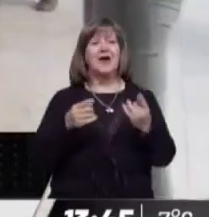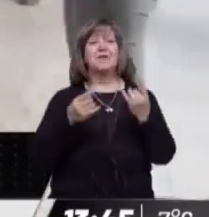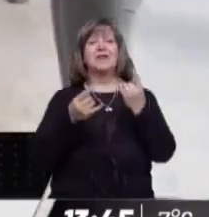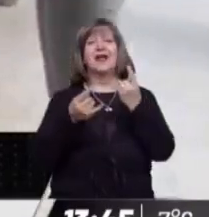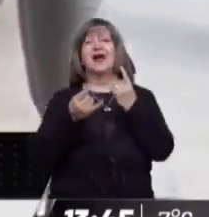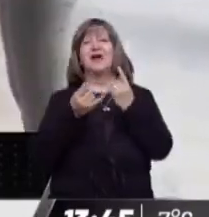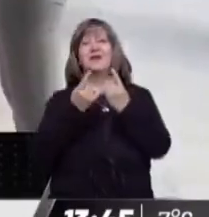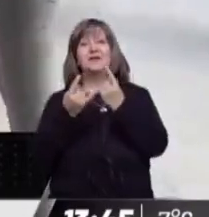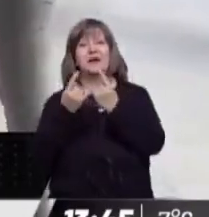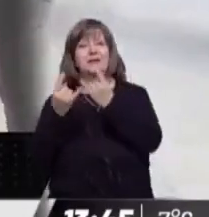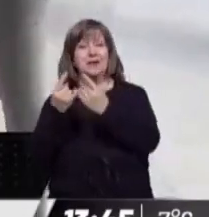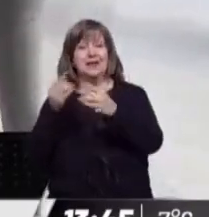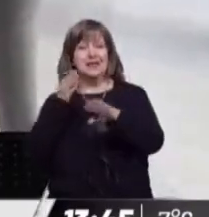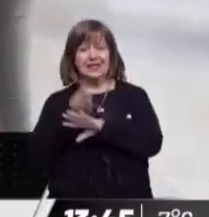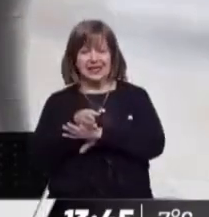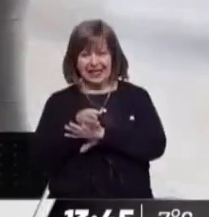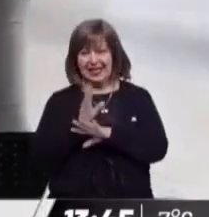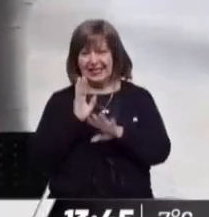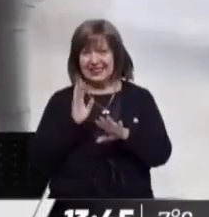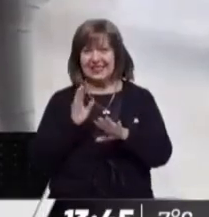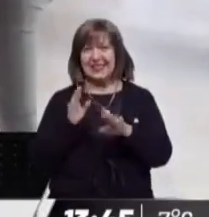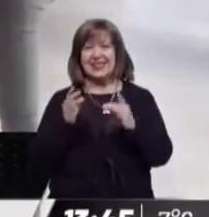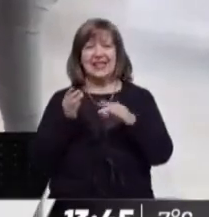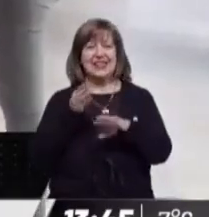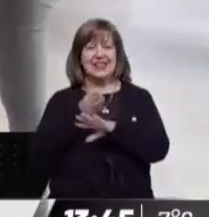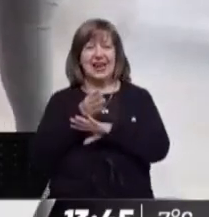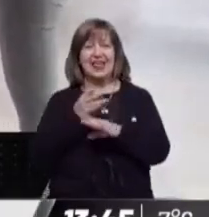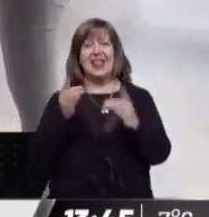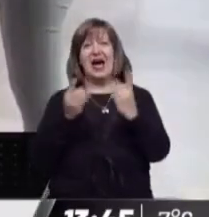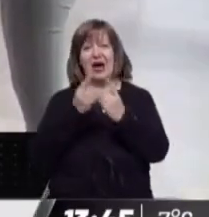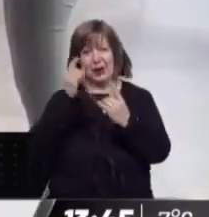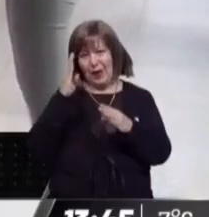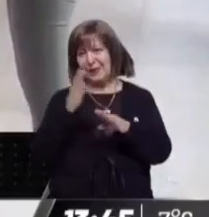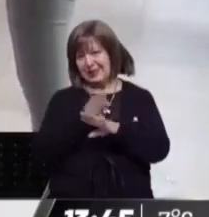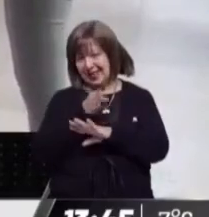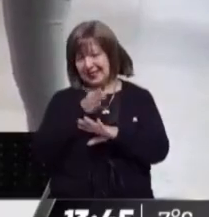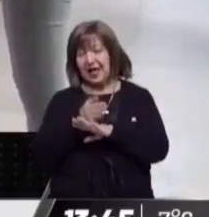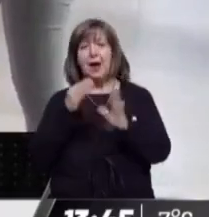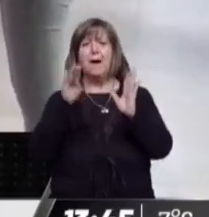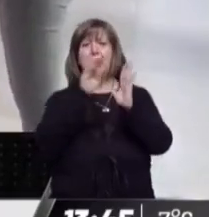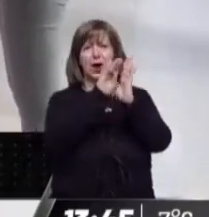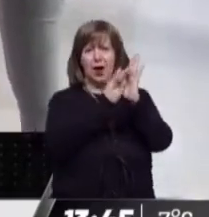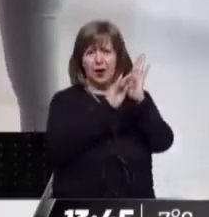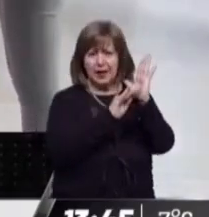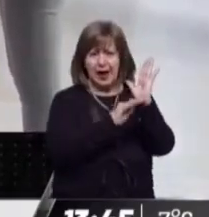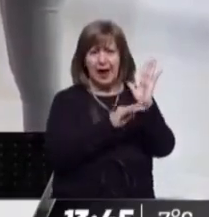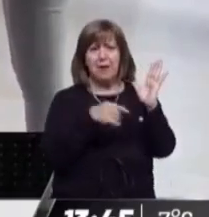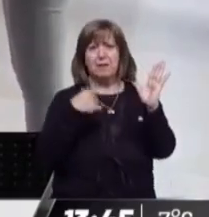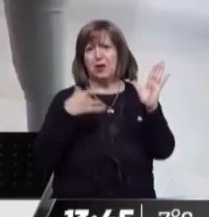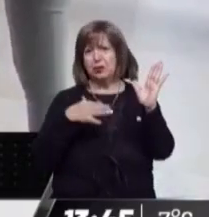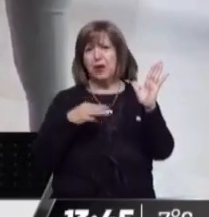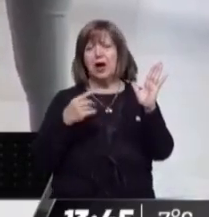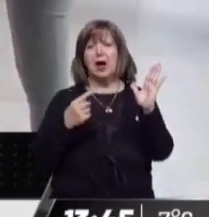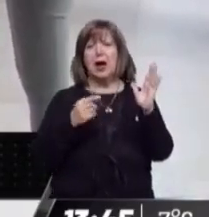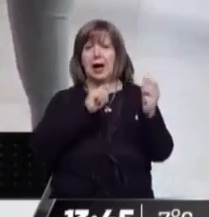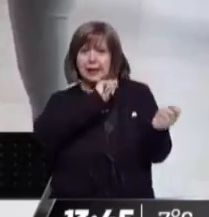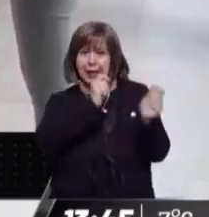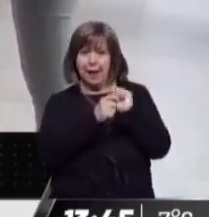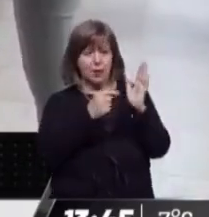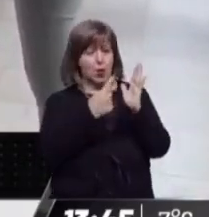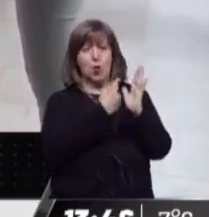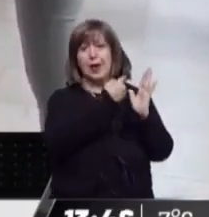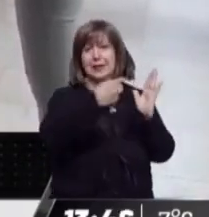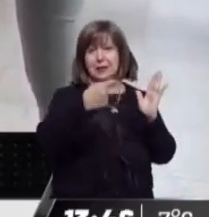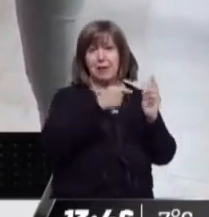las entradas en entrada web. Y hay una gran programación que tiene un recambio de una semana a la otra en estos